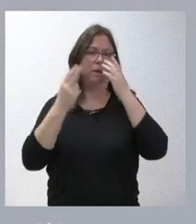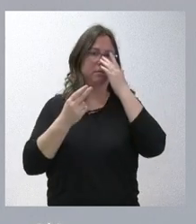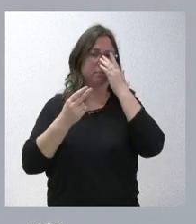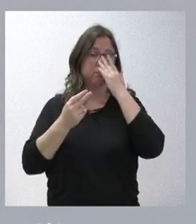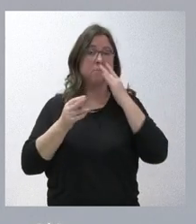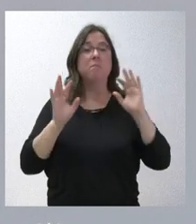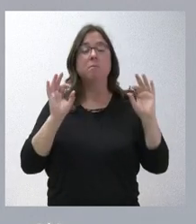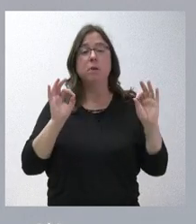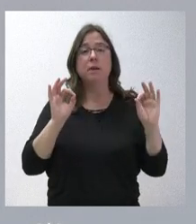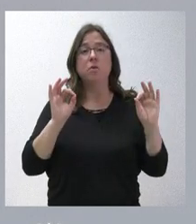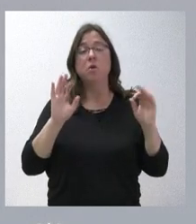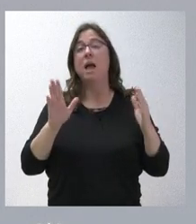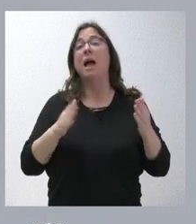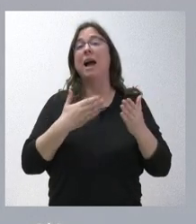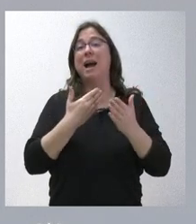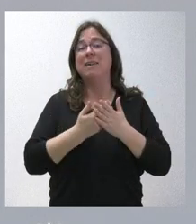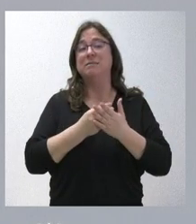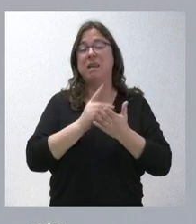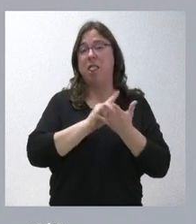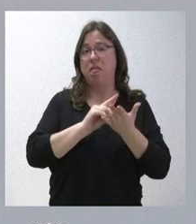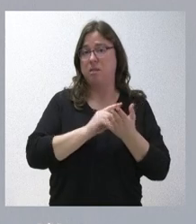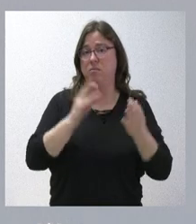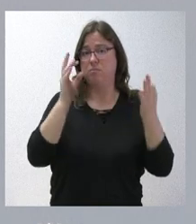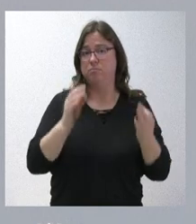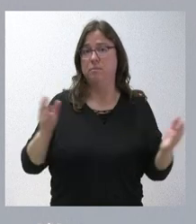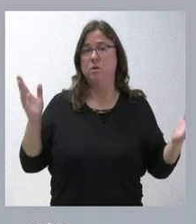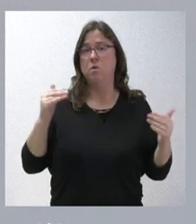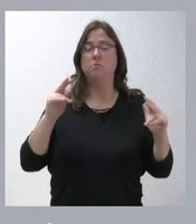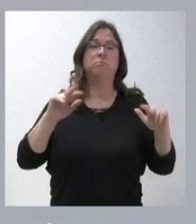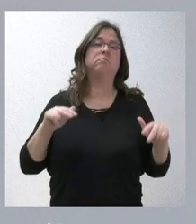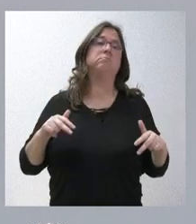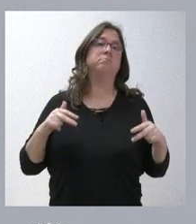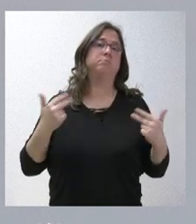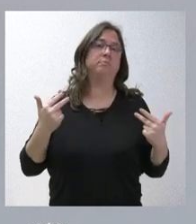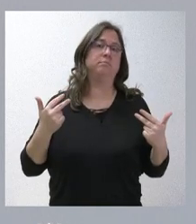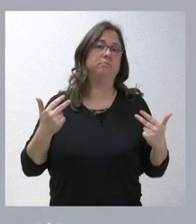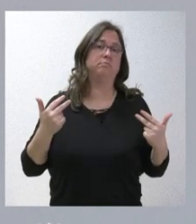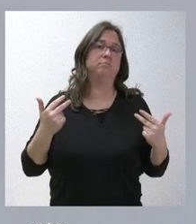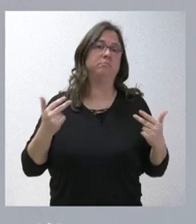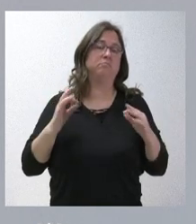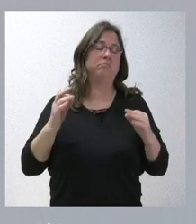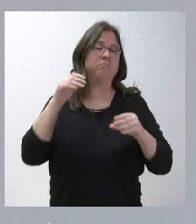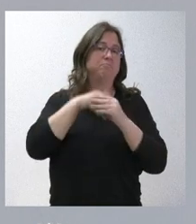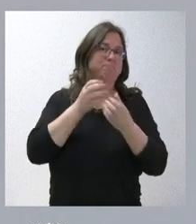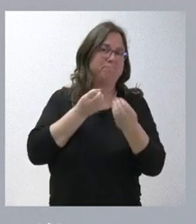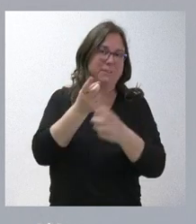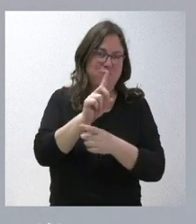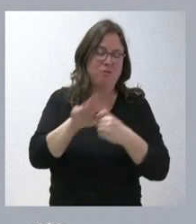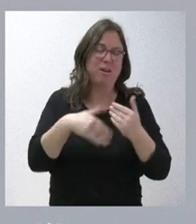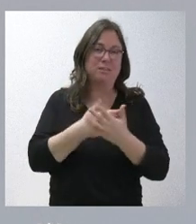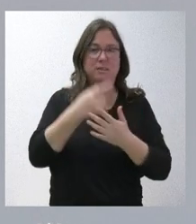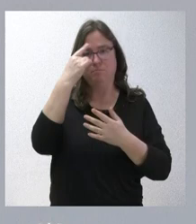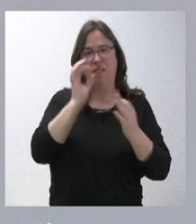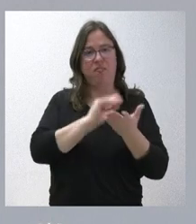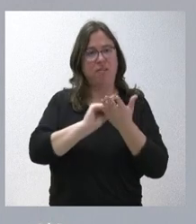pero lógicamente hasta que no tengamos los datos definitivos permita que no adelantemos el contenido de la misma y por tanto cuando